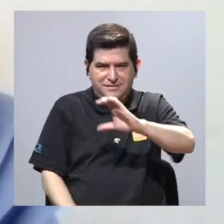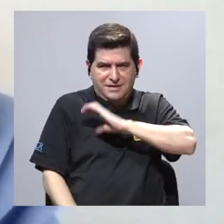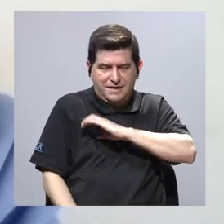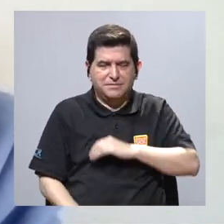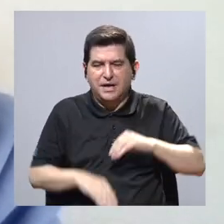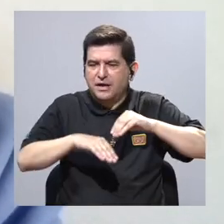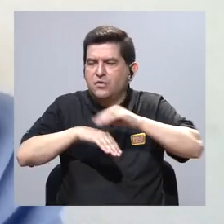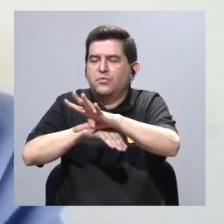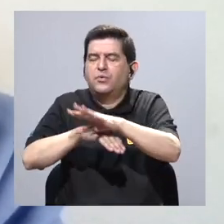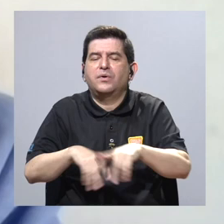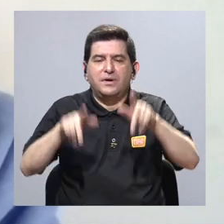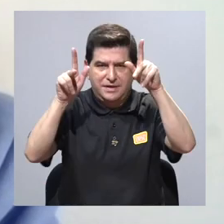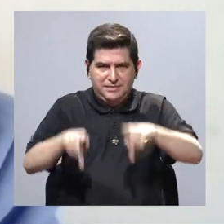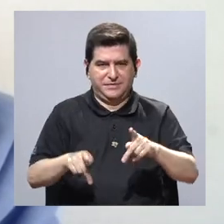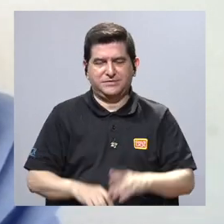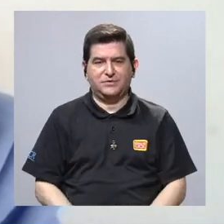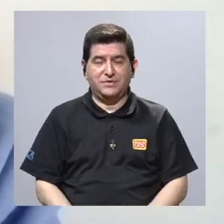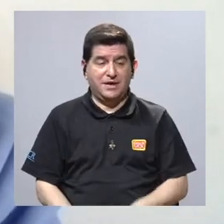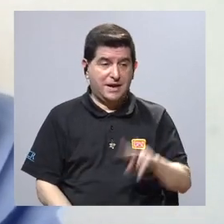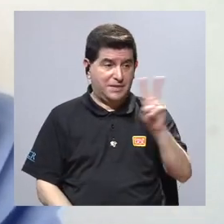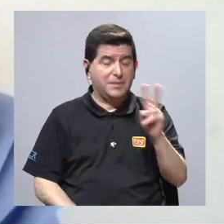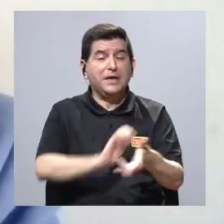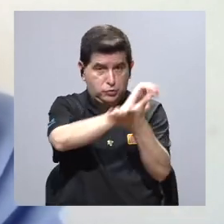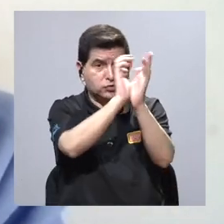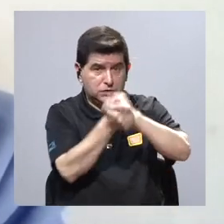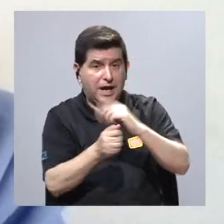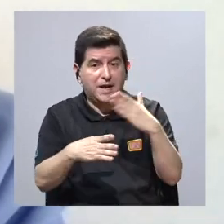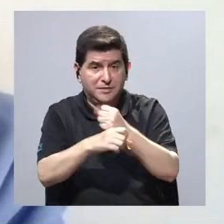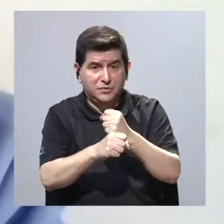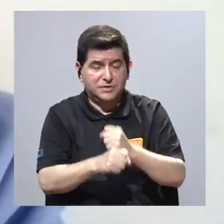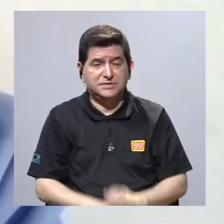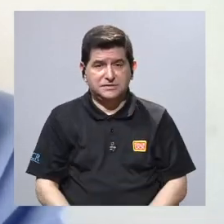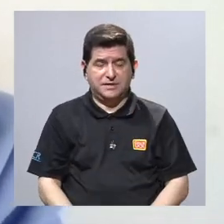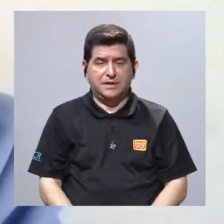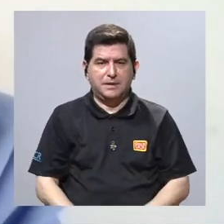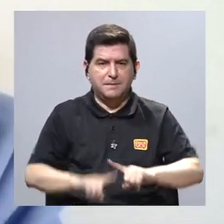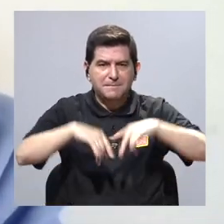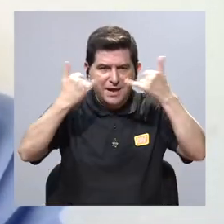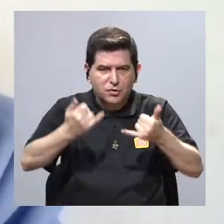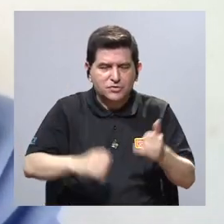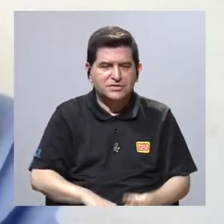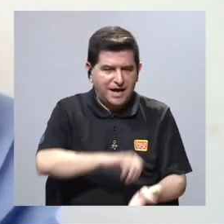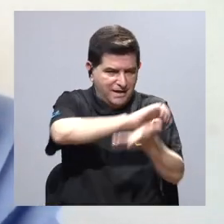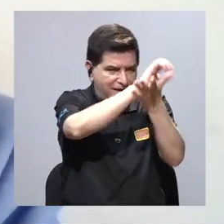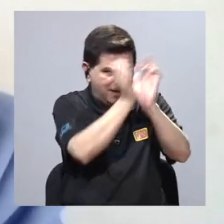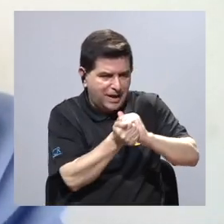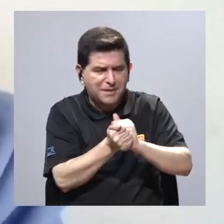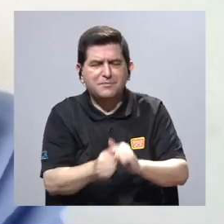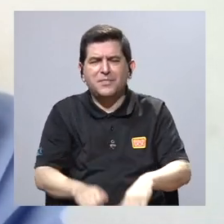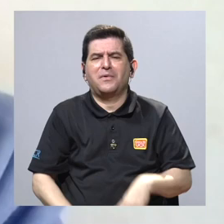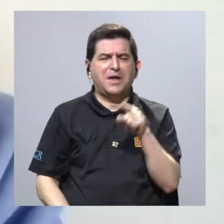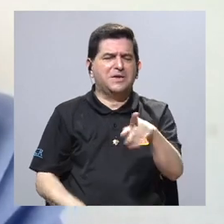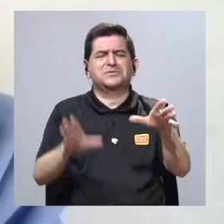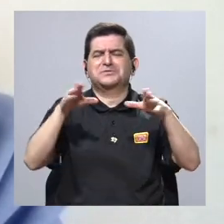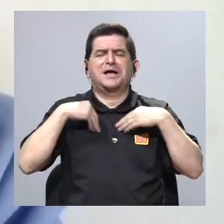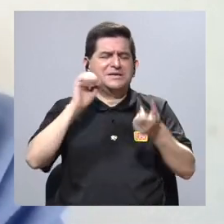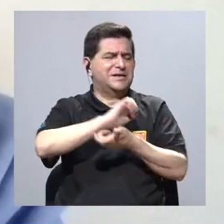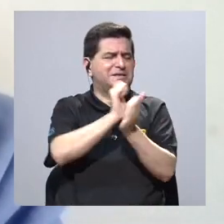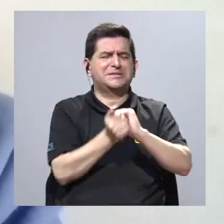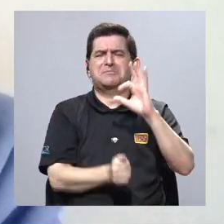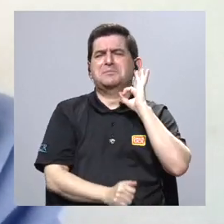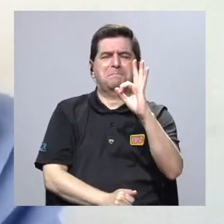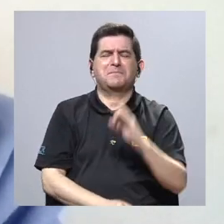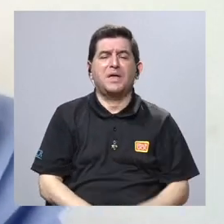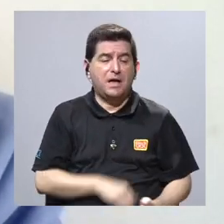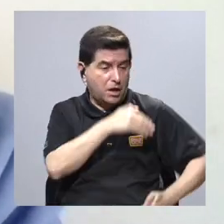a las personas. Entonces, los virus dan ese salto. Ahora, una vez que saltan a esa especie, se adaptan muy bien y evolucionan